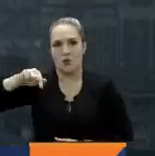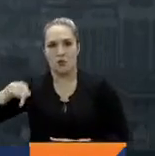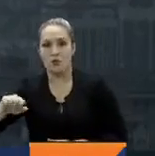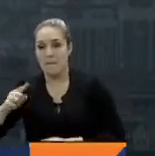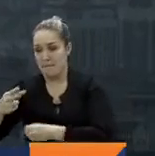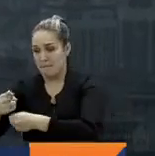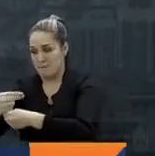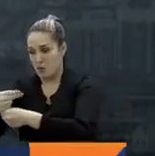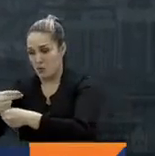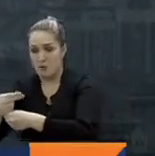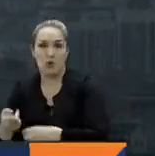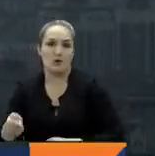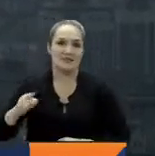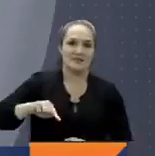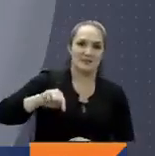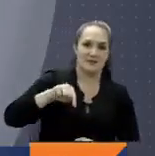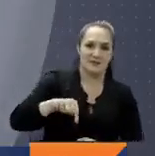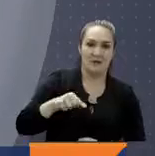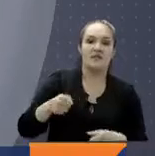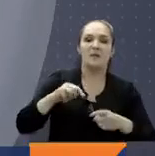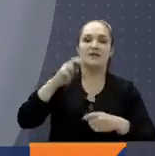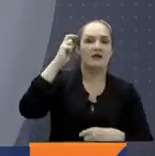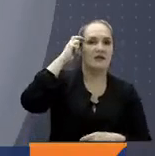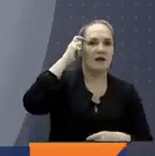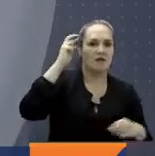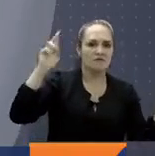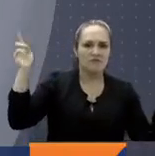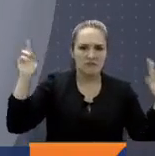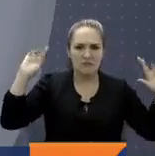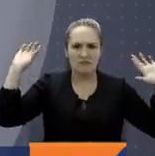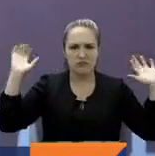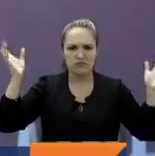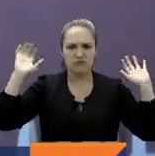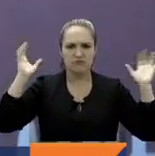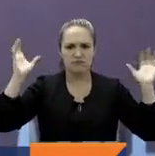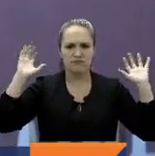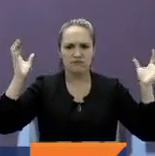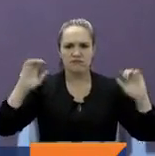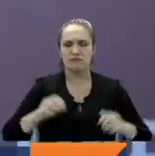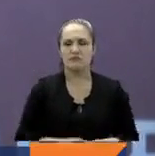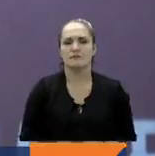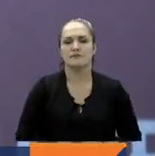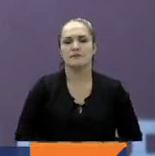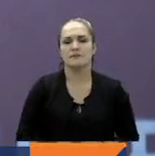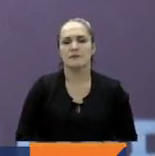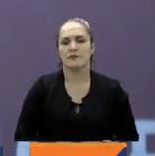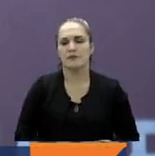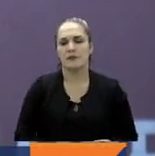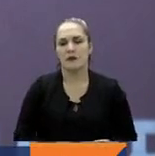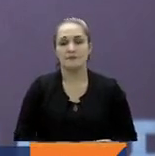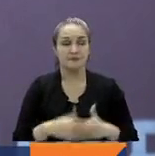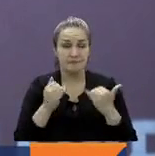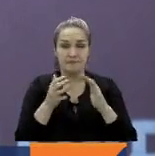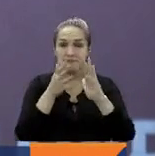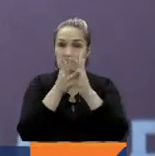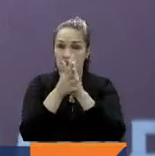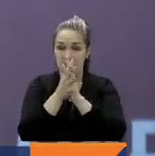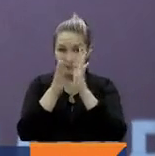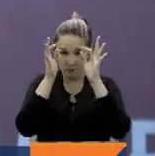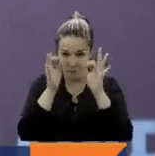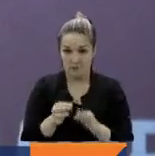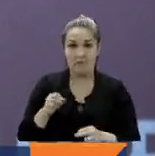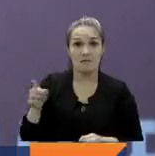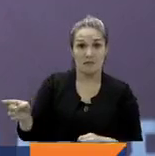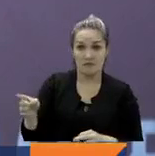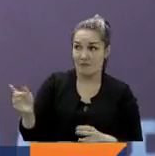en kiev y sus alrededores también se escucharon varias veces las sirenas de alerta durante la noche según nuestra información operativa el enemigo no abandonó